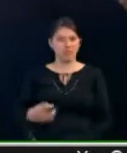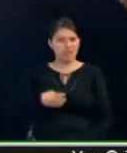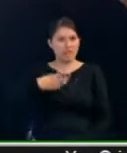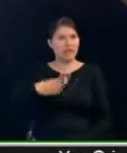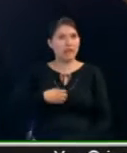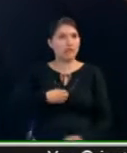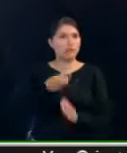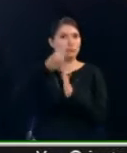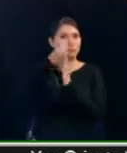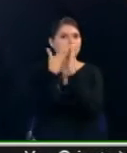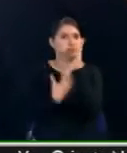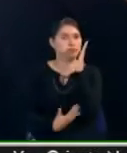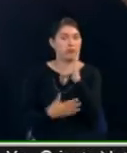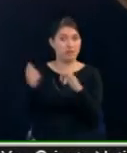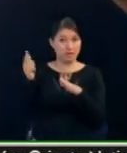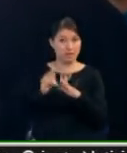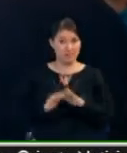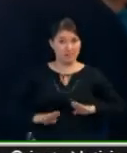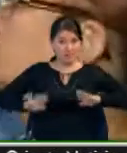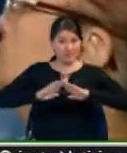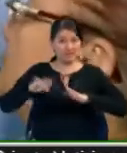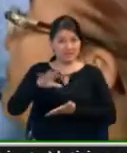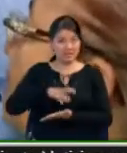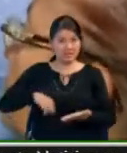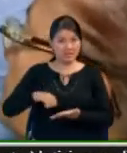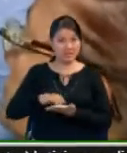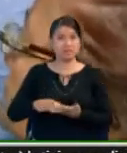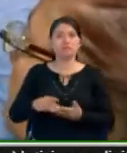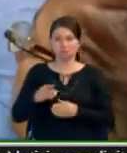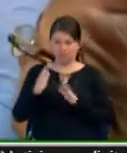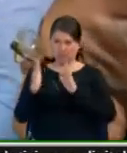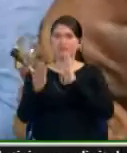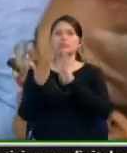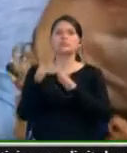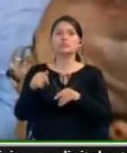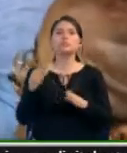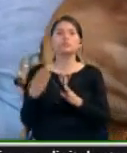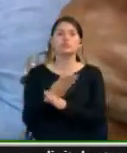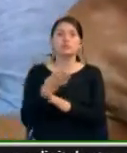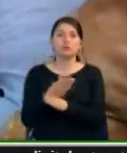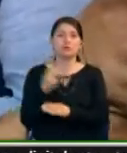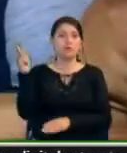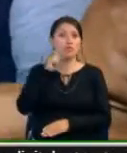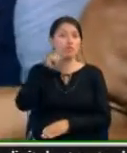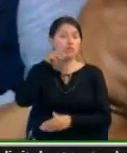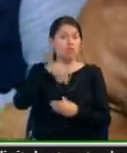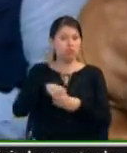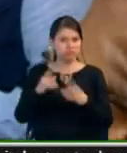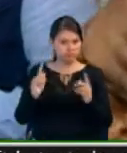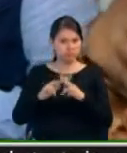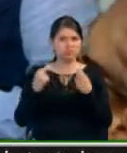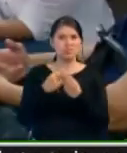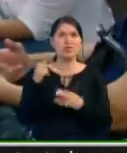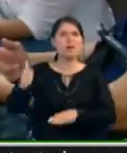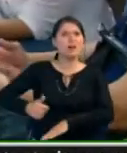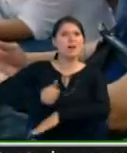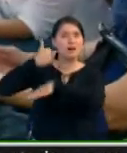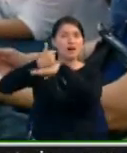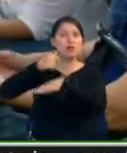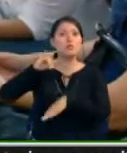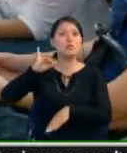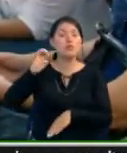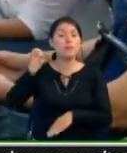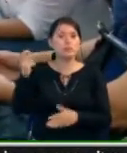son interminables y el defensor del pueblo de Santander se puso al frente del problema. El funcionario se reunió con la gerente de la nueva